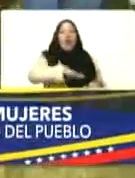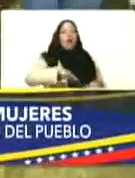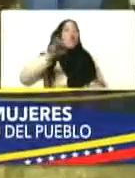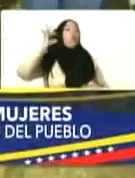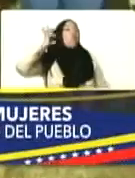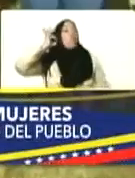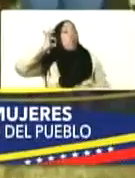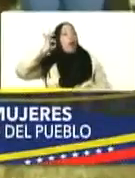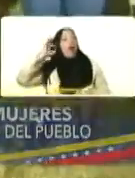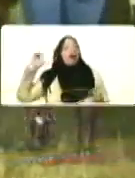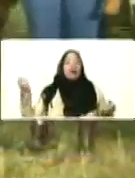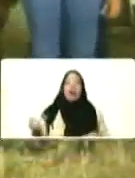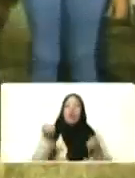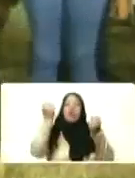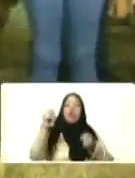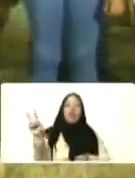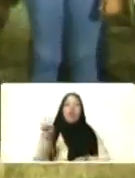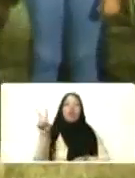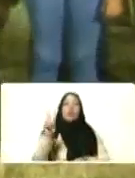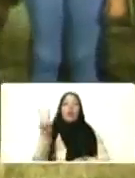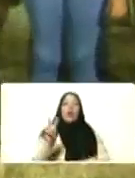¡Ah!